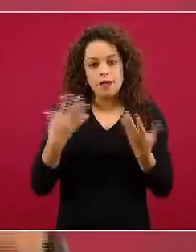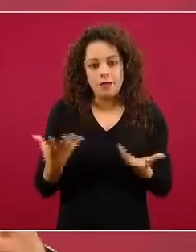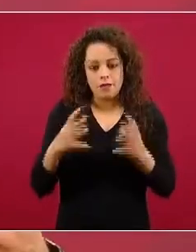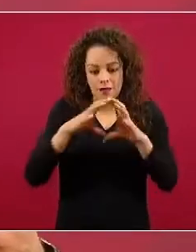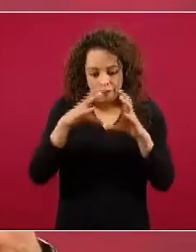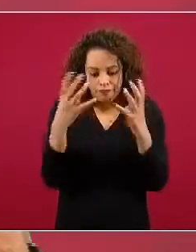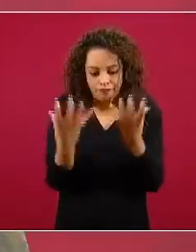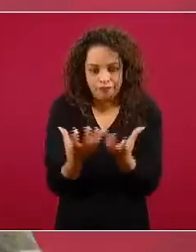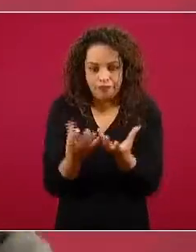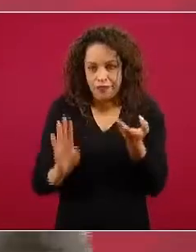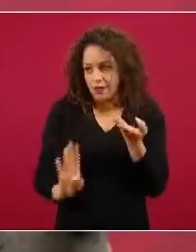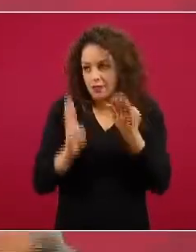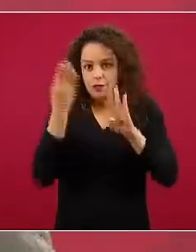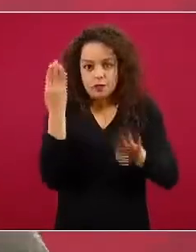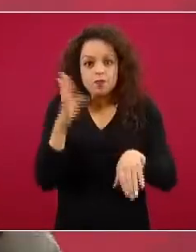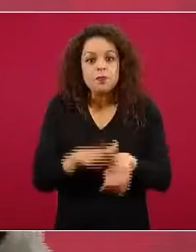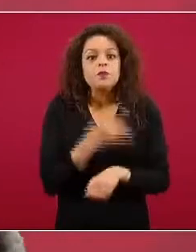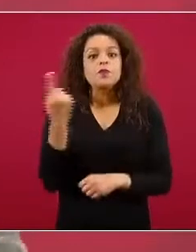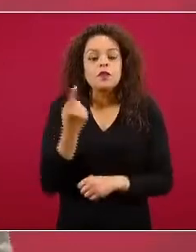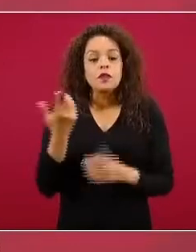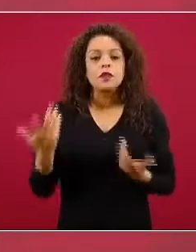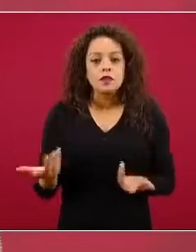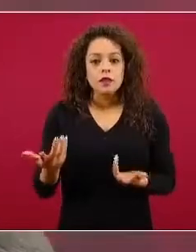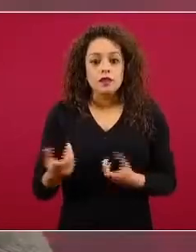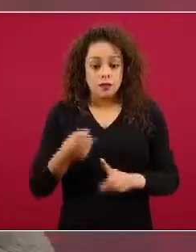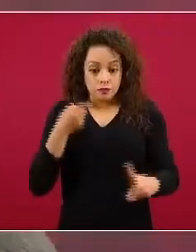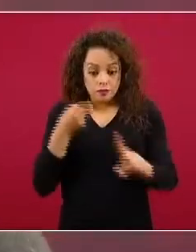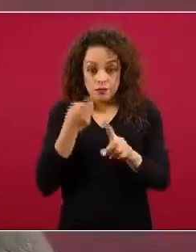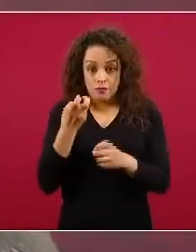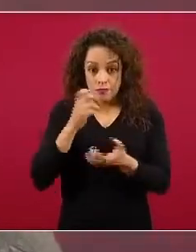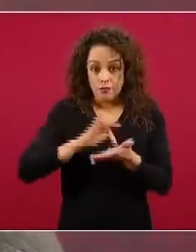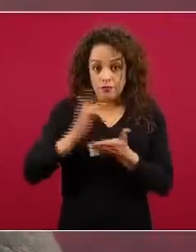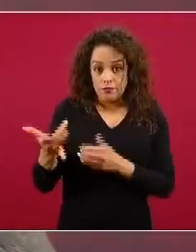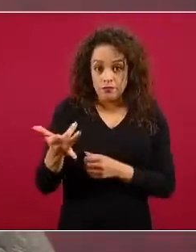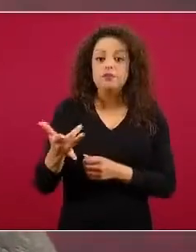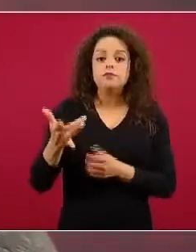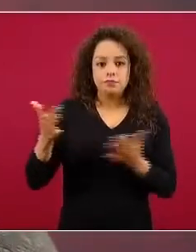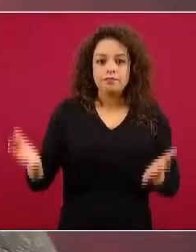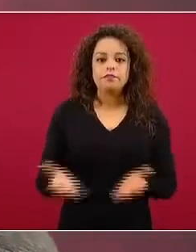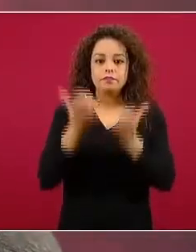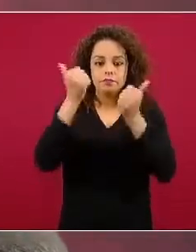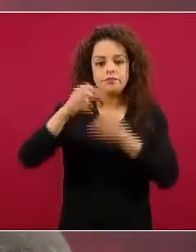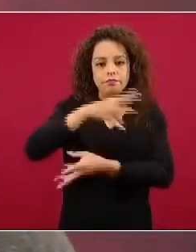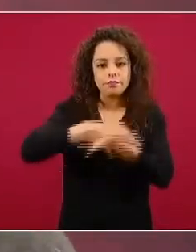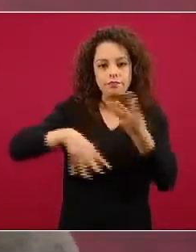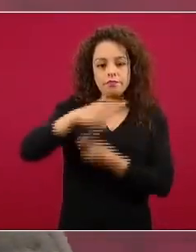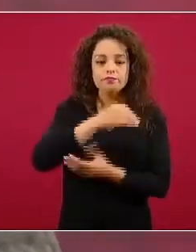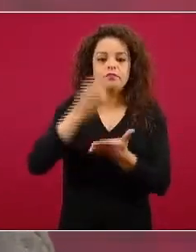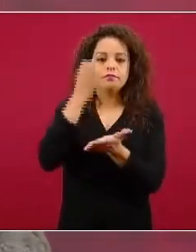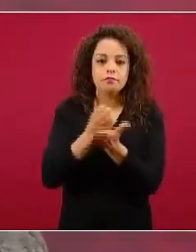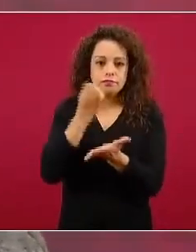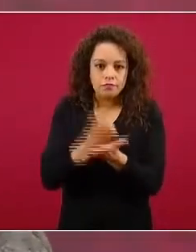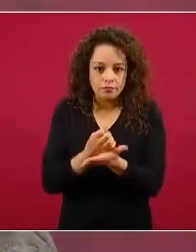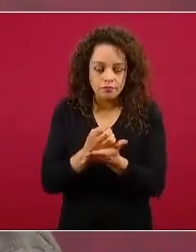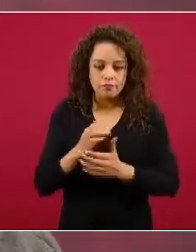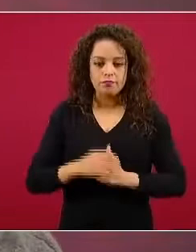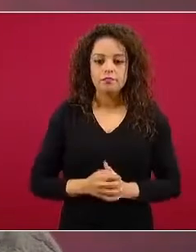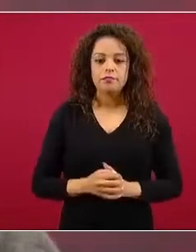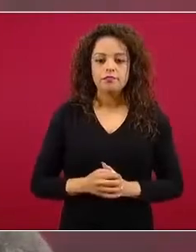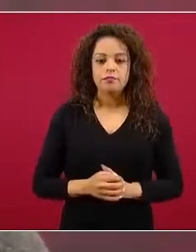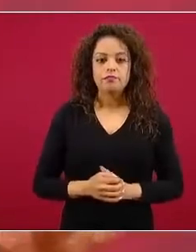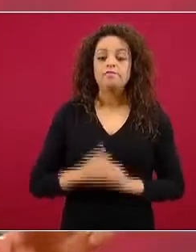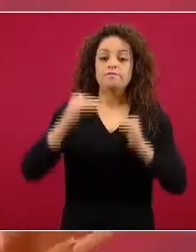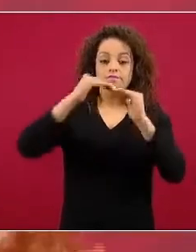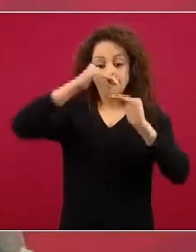porque dependemos del desarrollo económico, de la generación de riqueza. Ya que existe